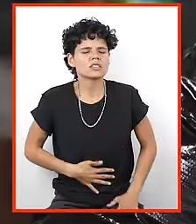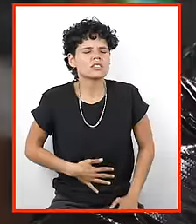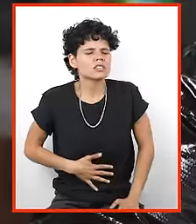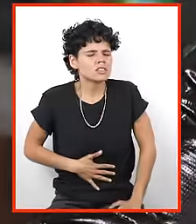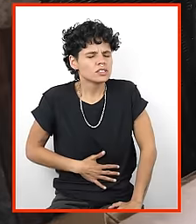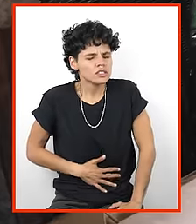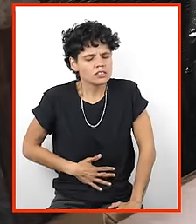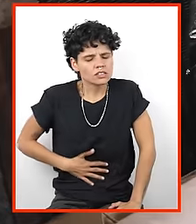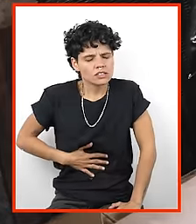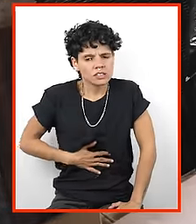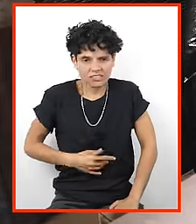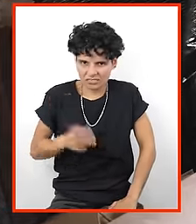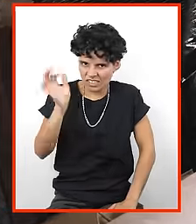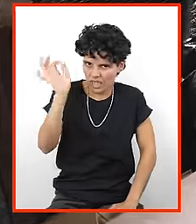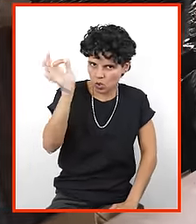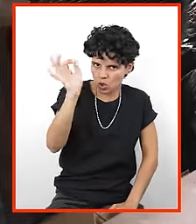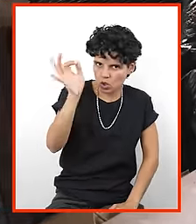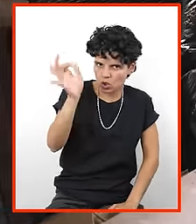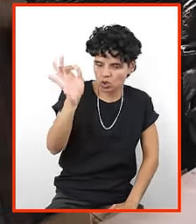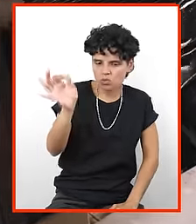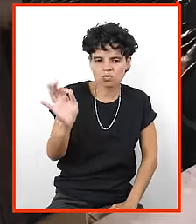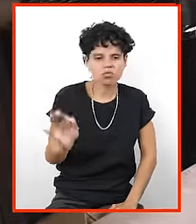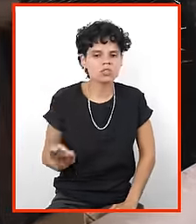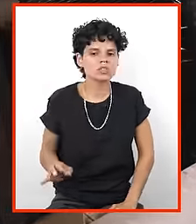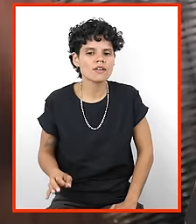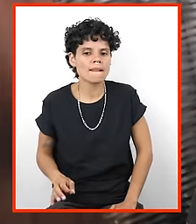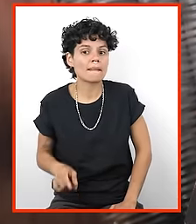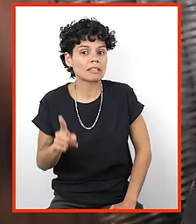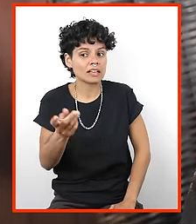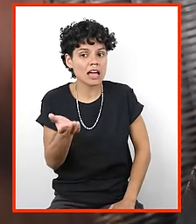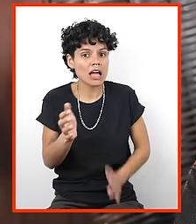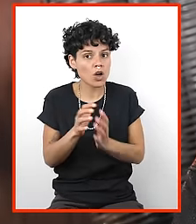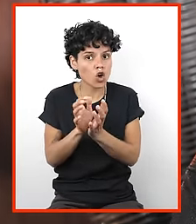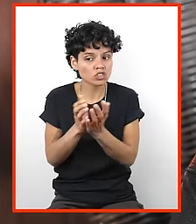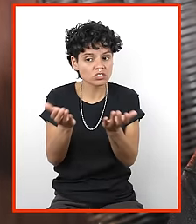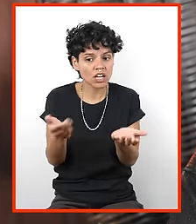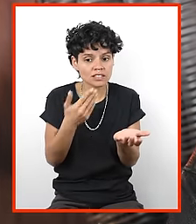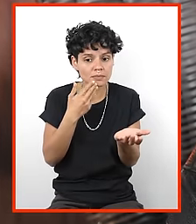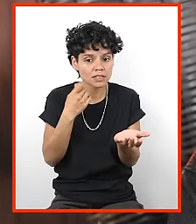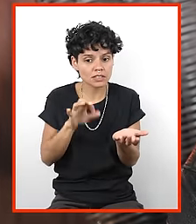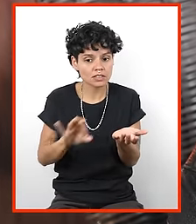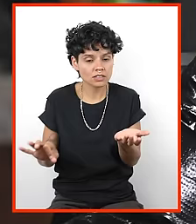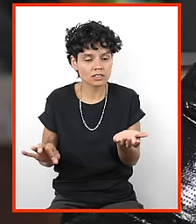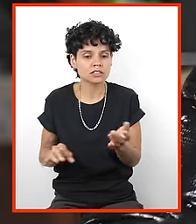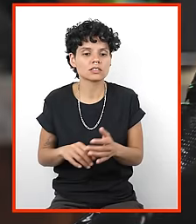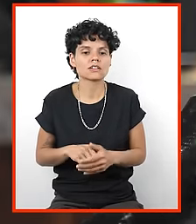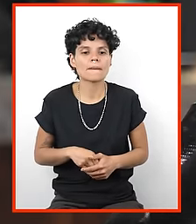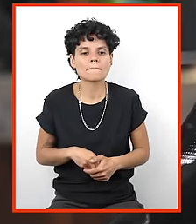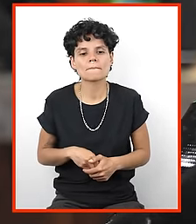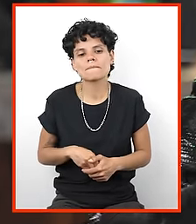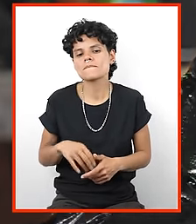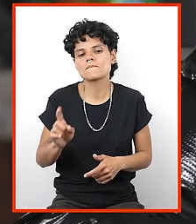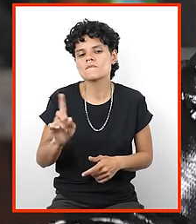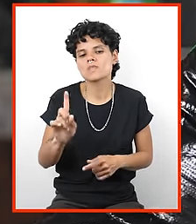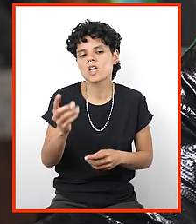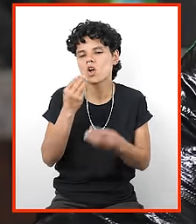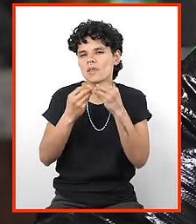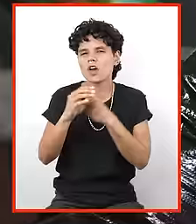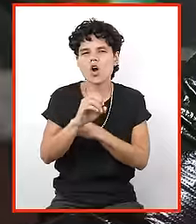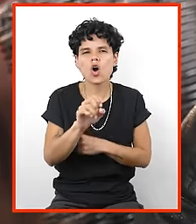comí una... ¿En una reunión? En una, no, en una... Las ostras hacen... comí una... La carne claro, también. No había comido lo que comimos